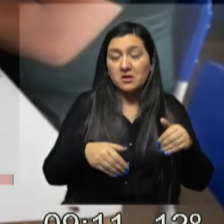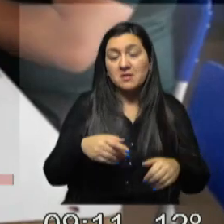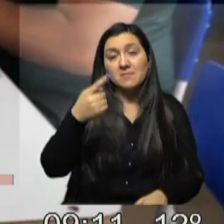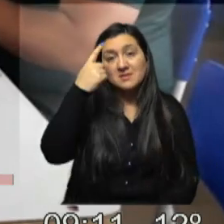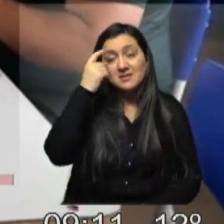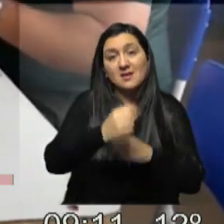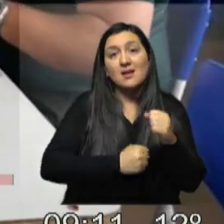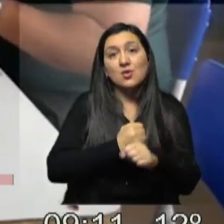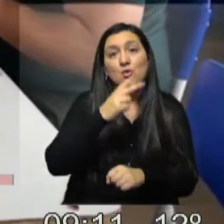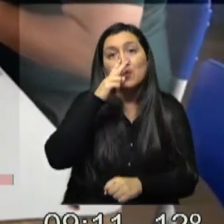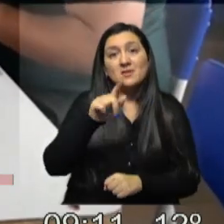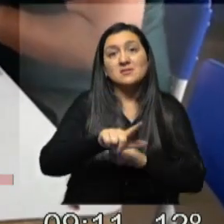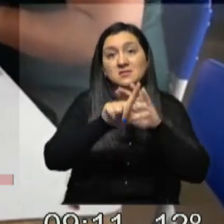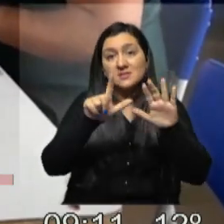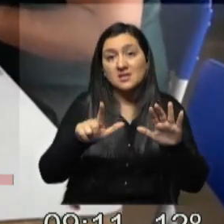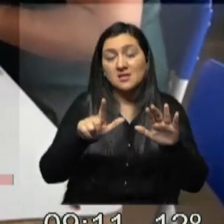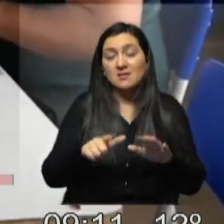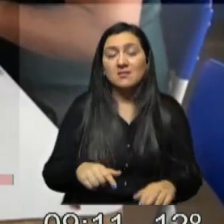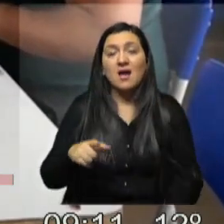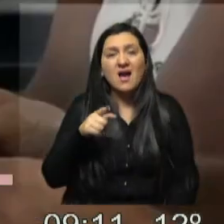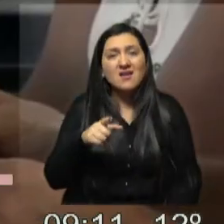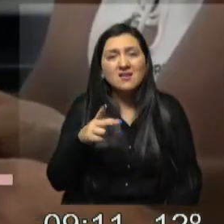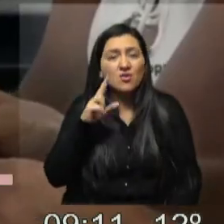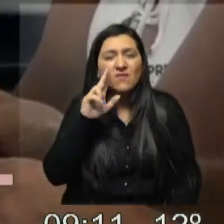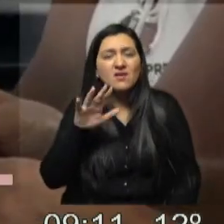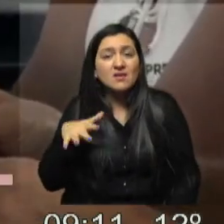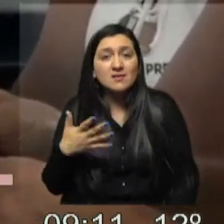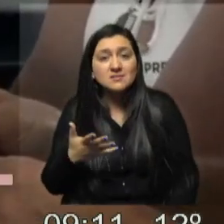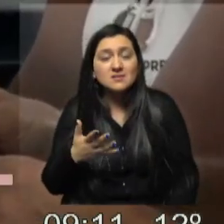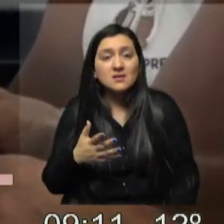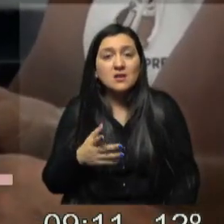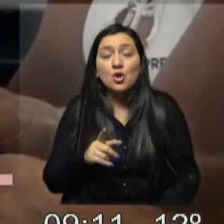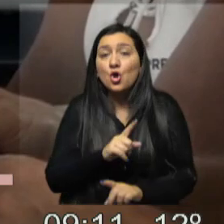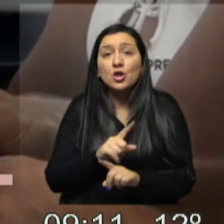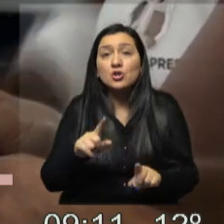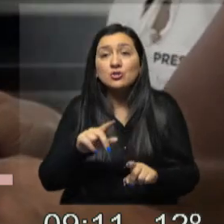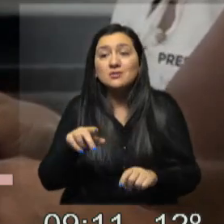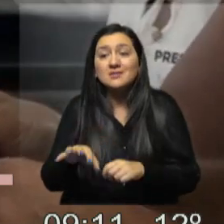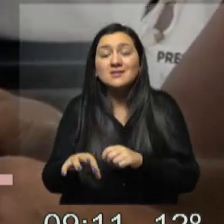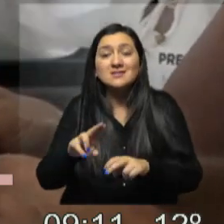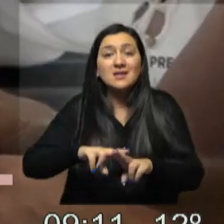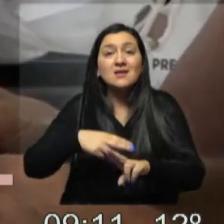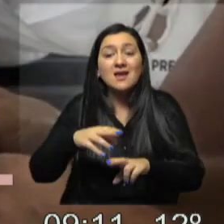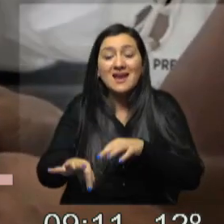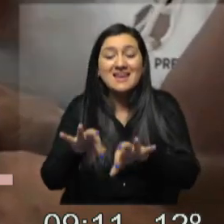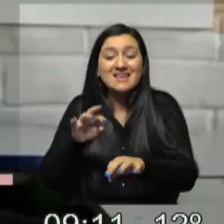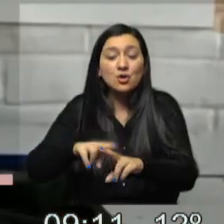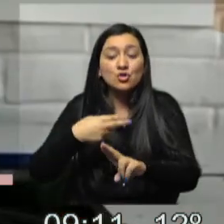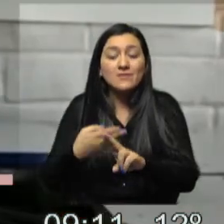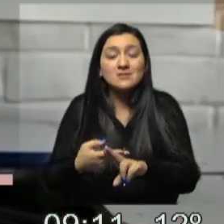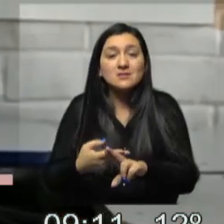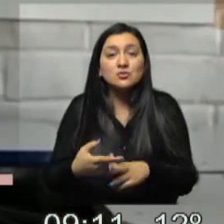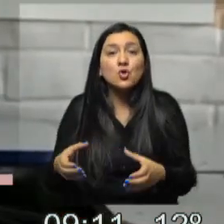por tomar un corte de 5 años, lo que va a encontrar es que lo que no se reeligen son los gobiernos, los partidos que están en